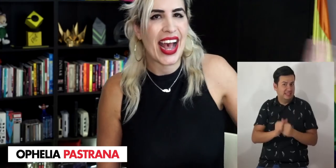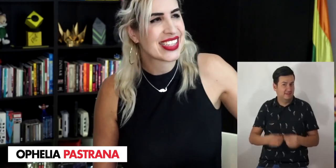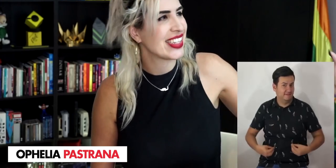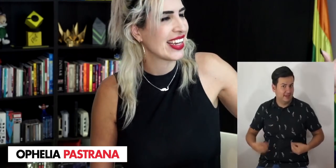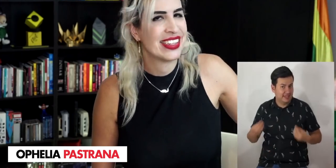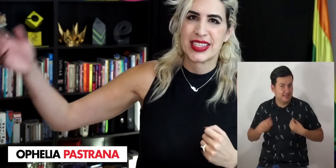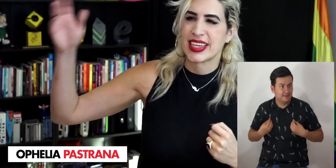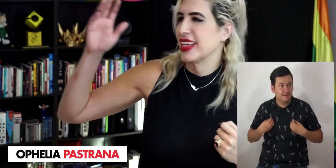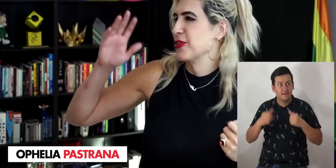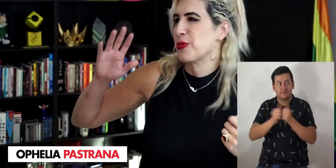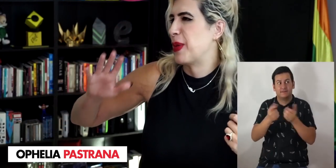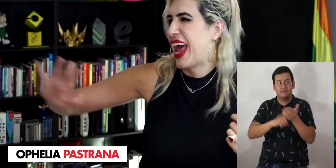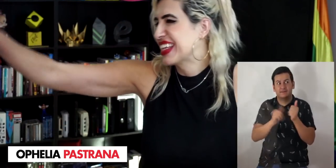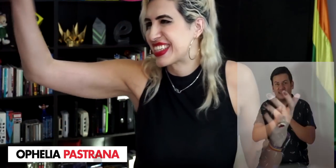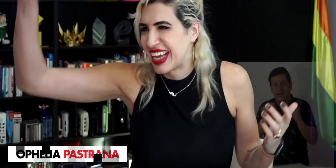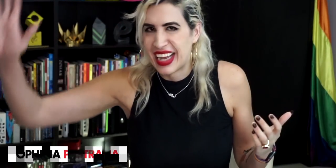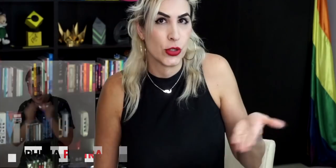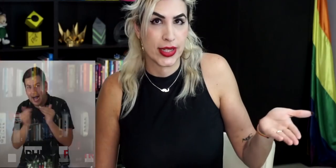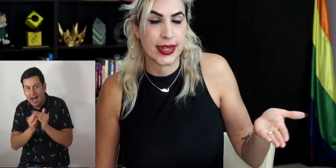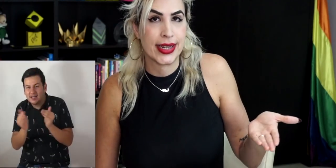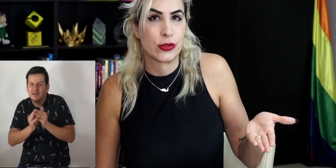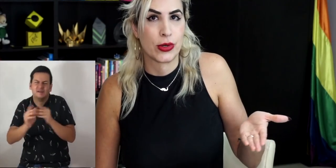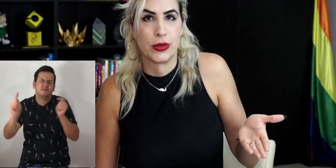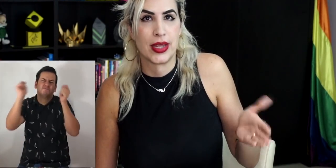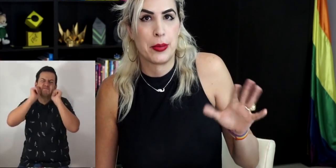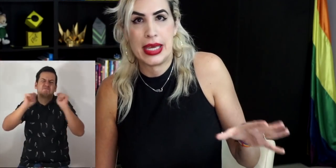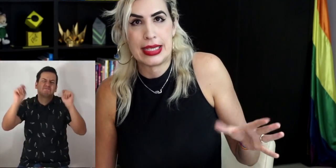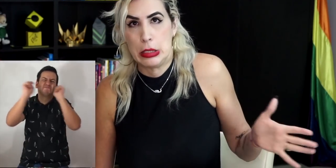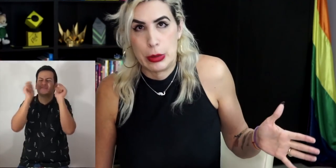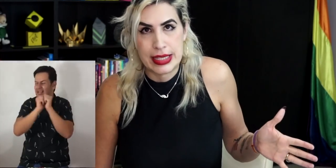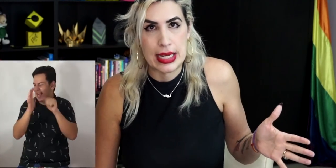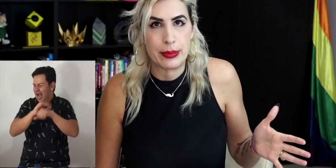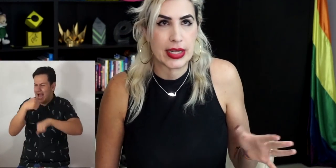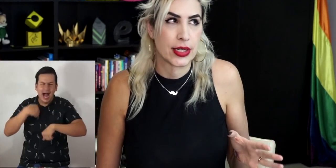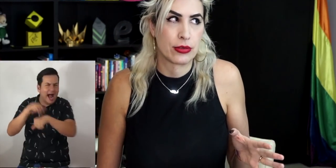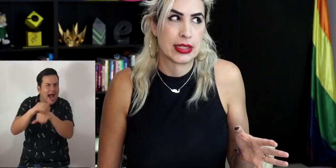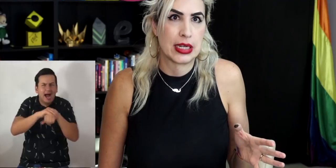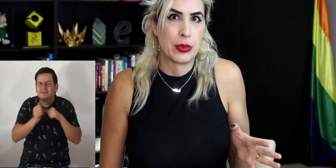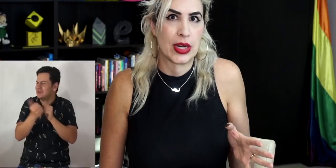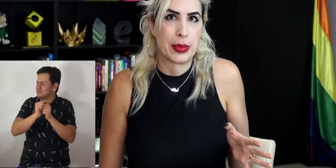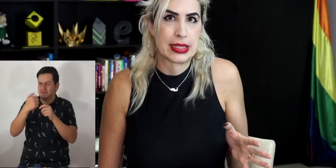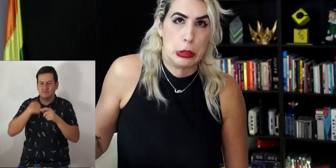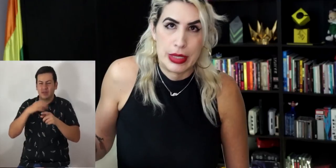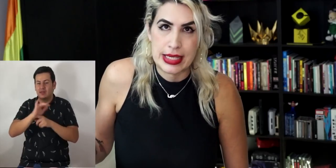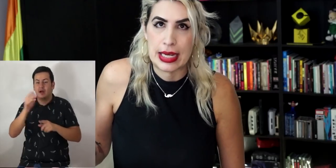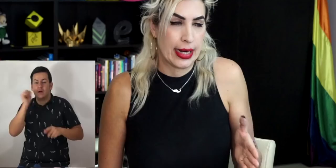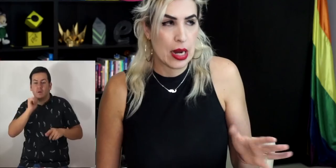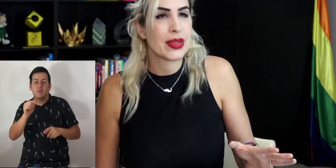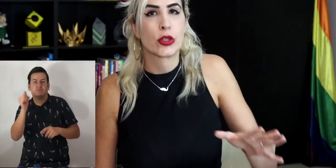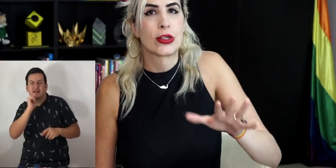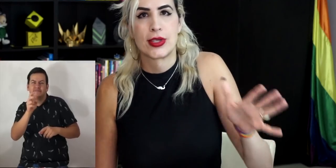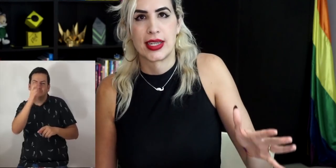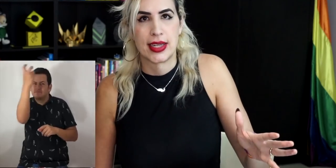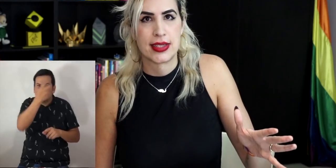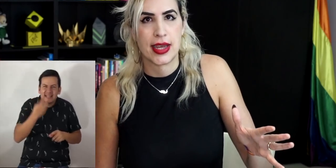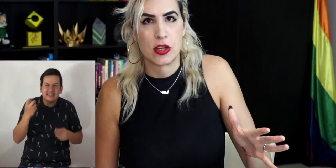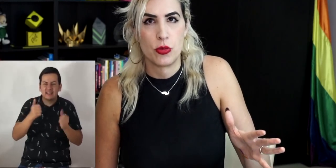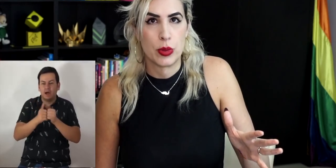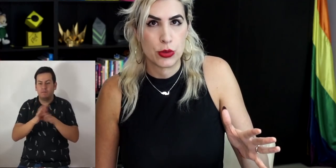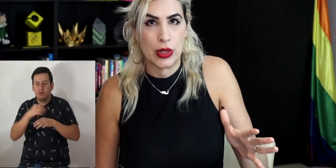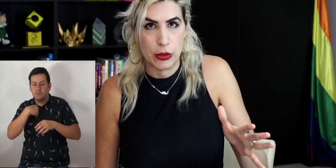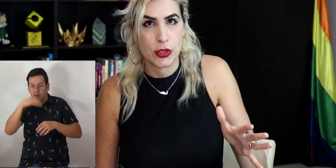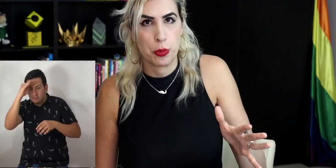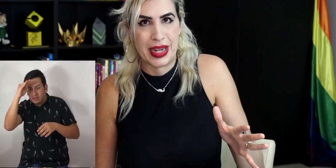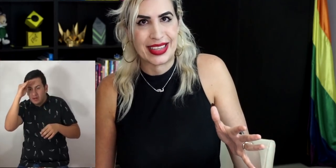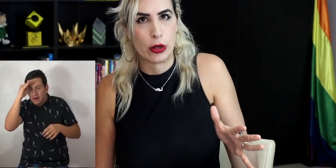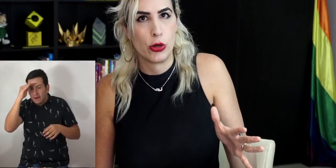estar en casa. Mira hasta que nos plazca no tener que ir a tu reunión de amiguis Luisa para echarnos una chela y una pizza Luisa, que realmente todo eso se trata acerca de